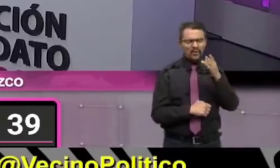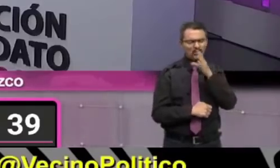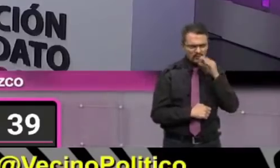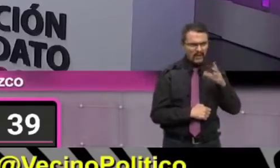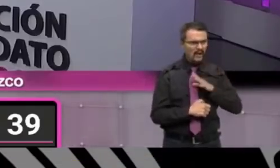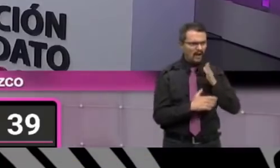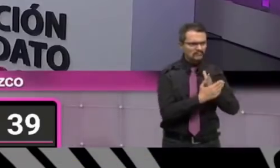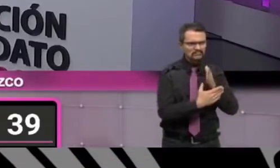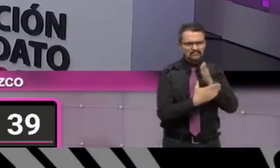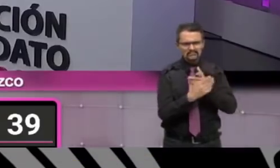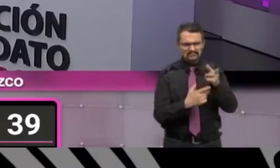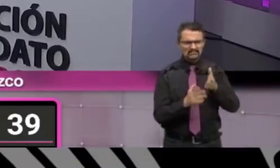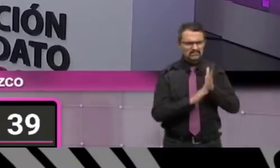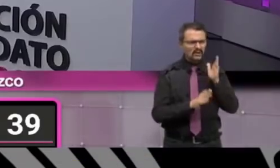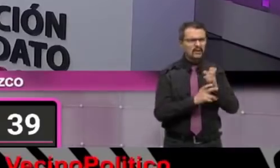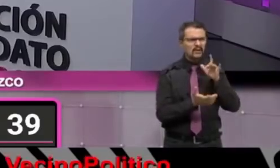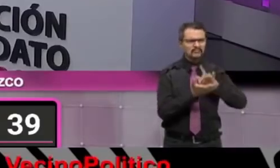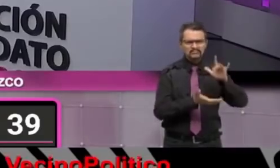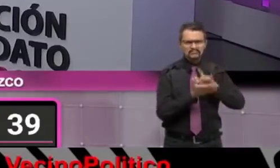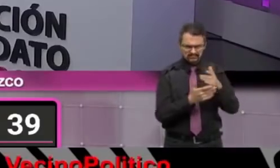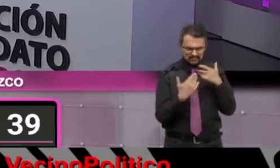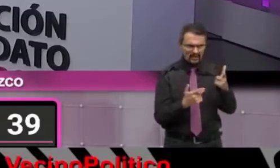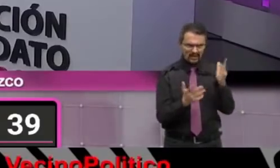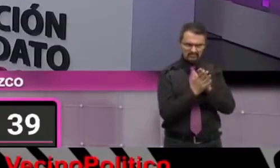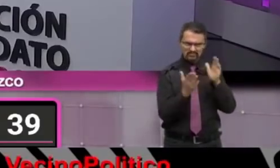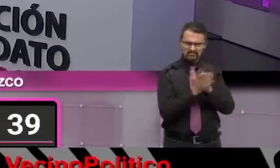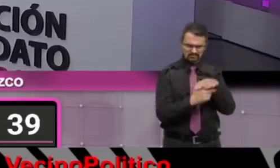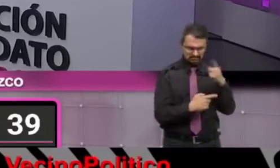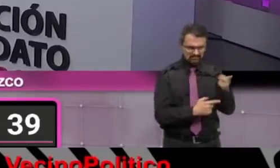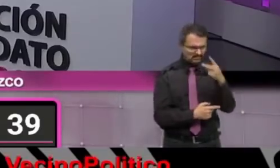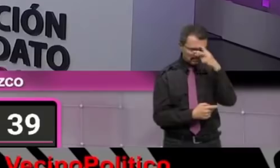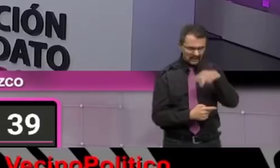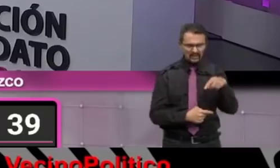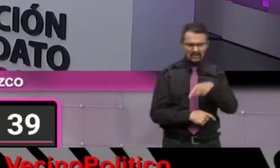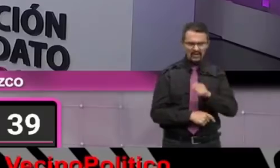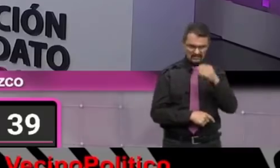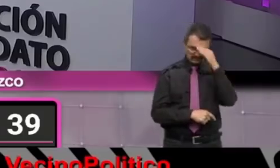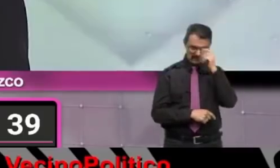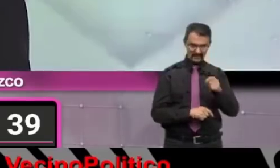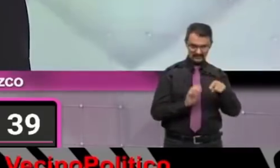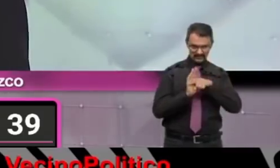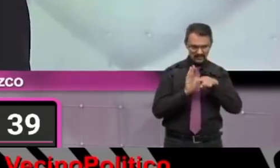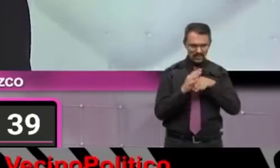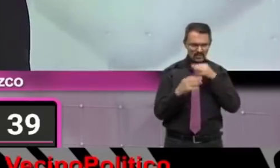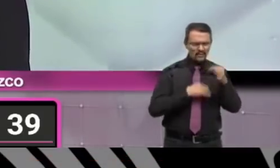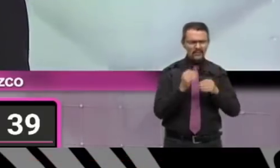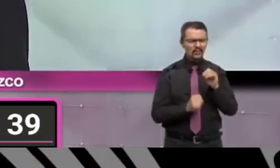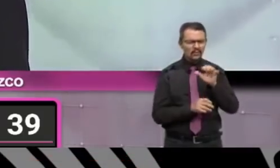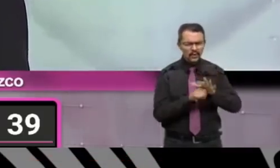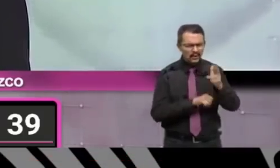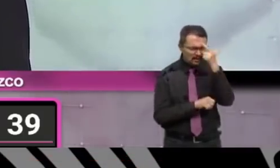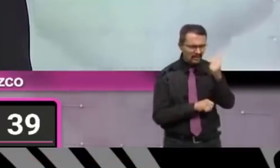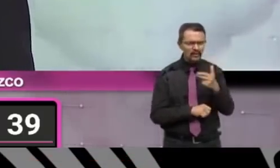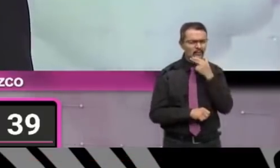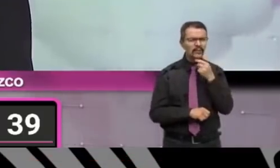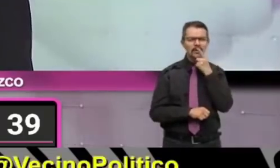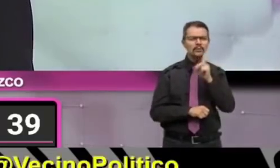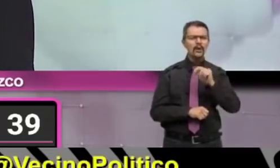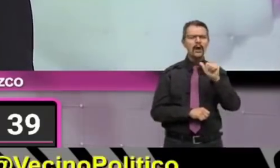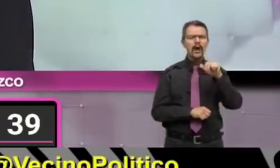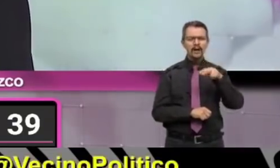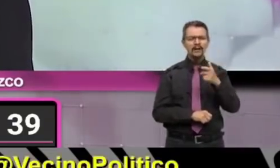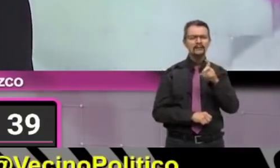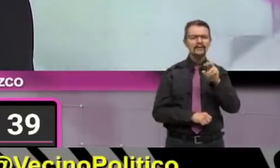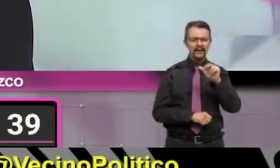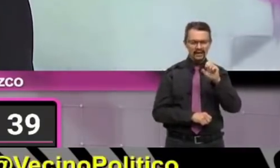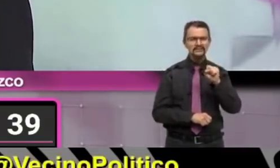en las páginas mexicanas, pero en su país de origen sí. ¿No te parece que hubo también mucha estigmatización hacia No, no brigadas? Me parece, porque yo creo en el reporte de Andrés Oppenheimer, que nos dice precisamente cómo Cuba se